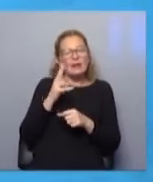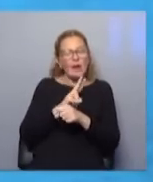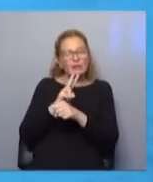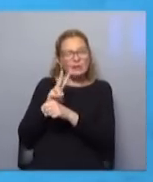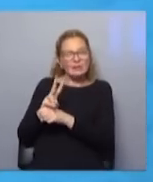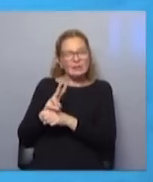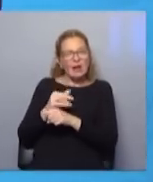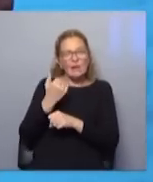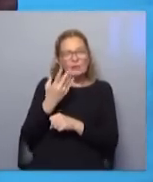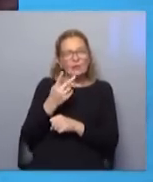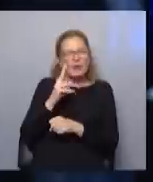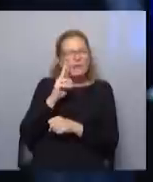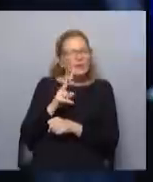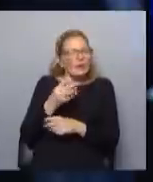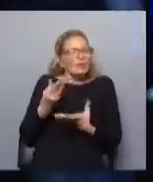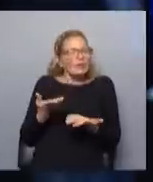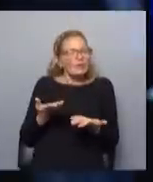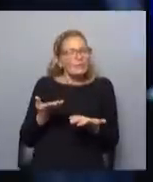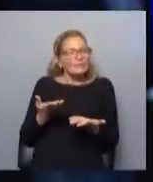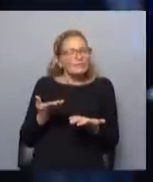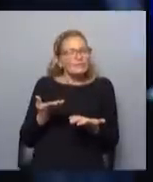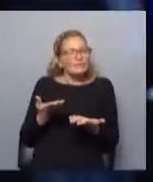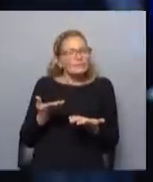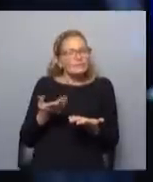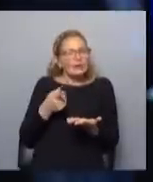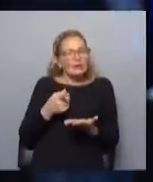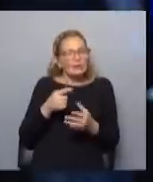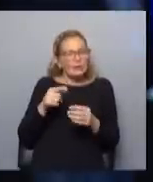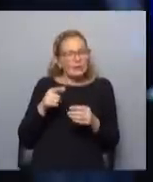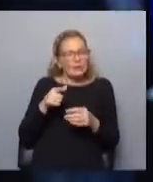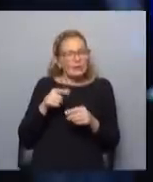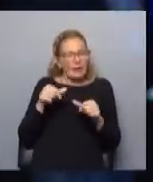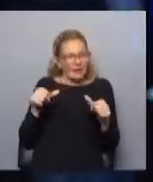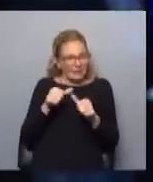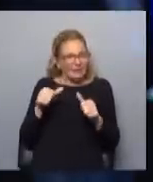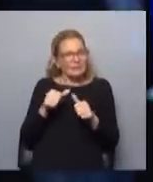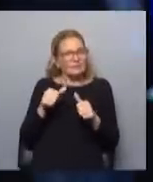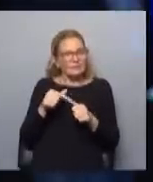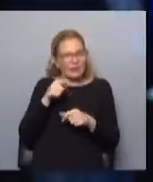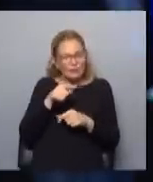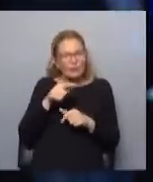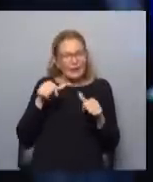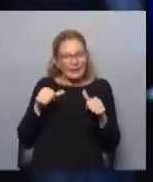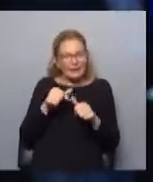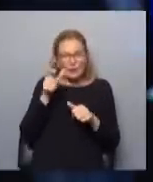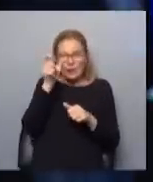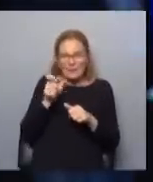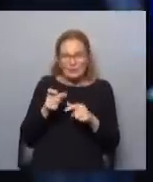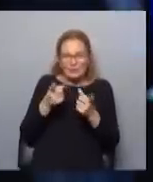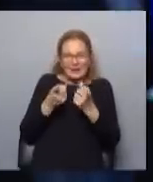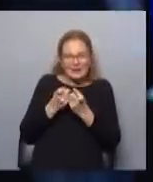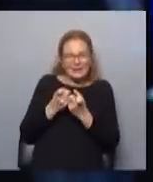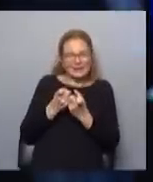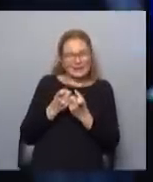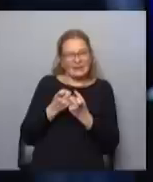el interior que edición tiene de eso era lo que es lo que teníamos que hacer es lo que la gente necesita